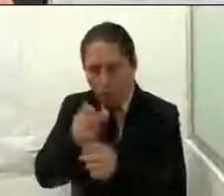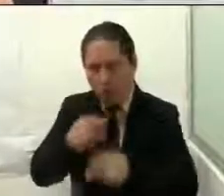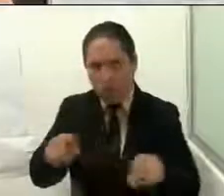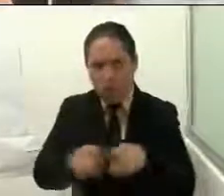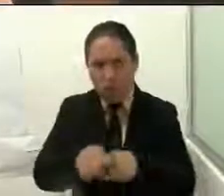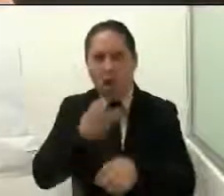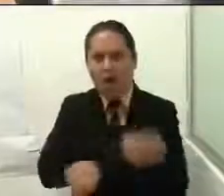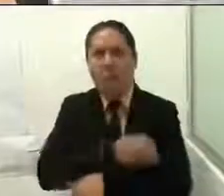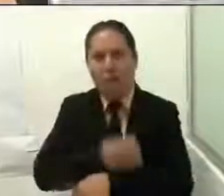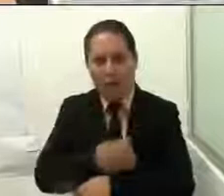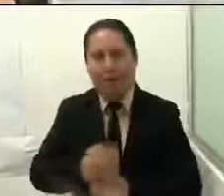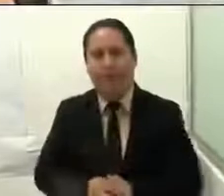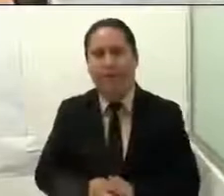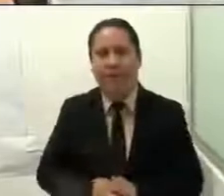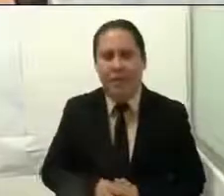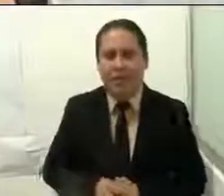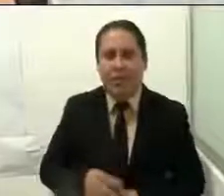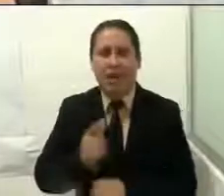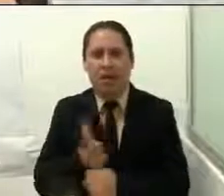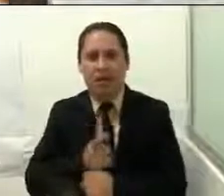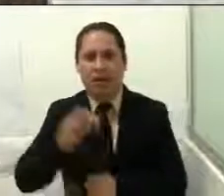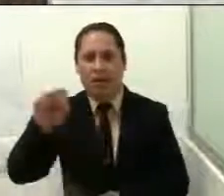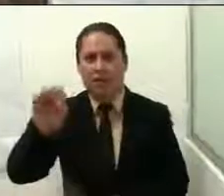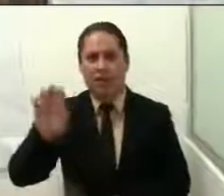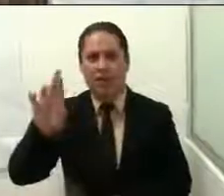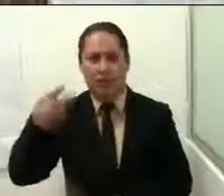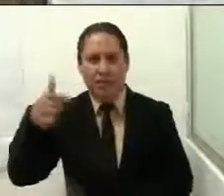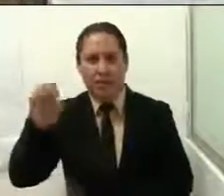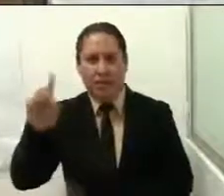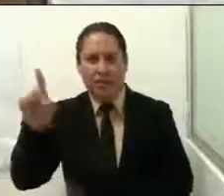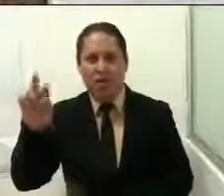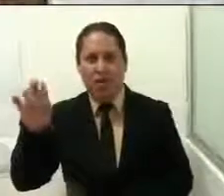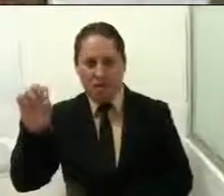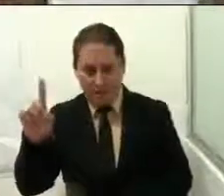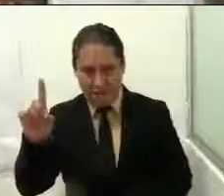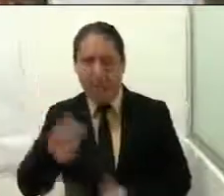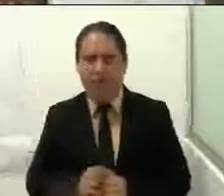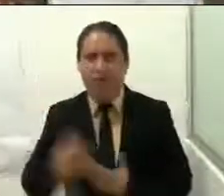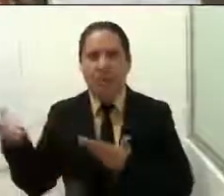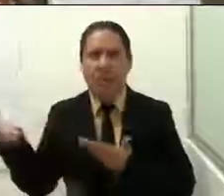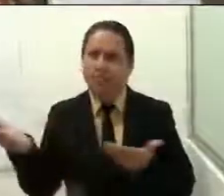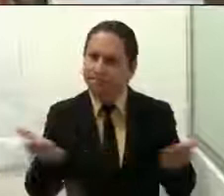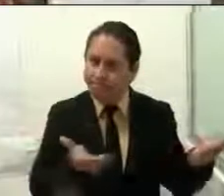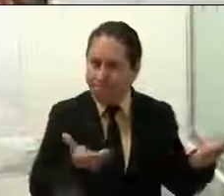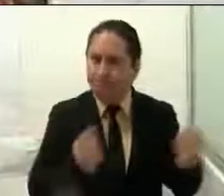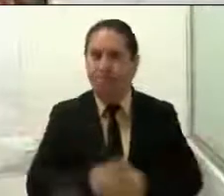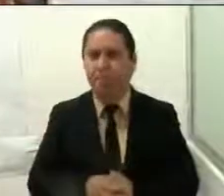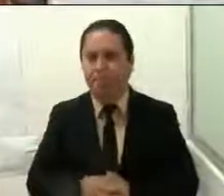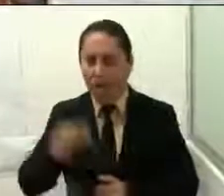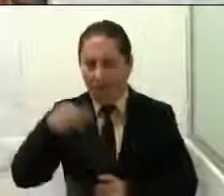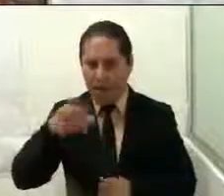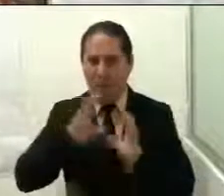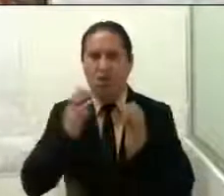acompañan licenciado sergio david molina gomez le doy la más cordial de las bienvenidas a este